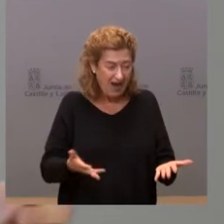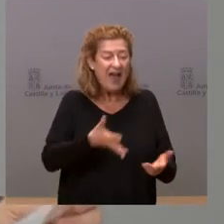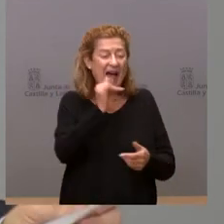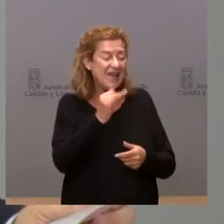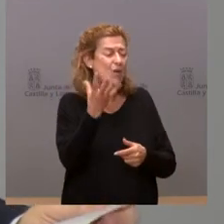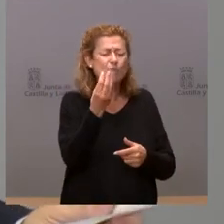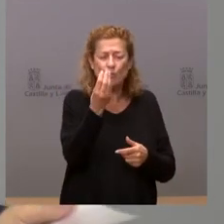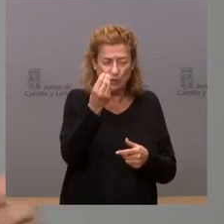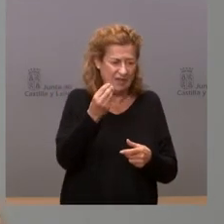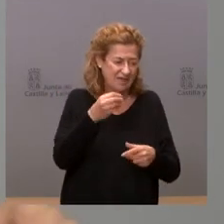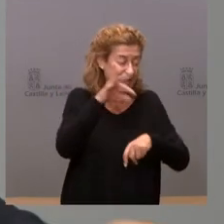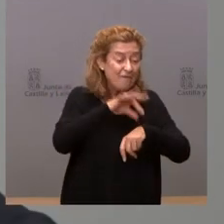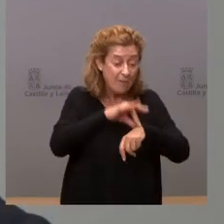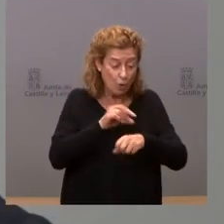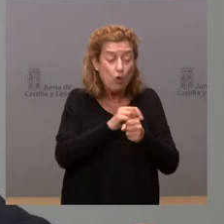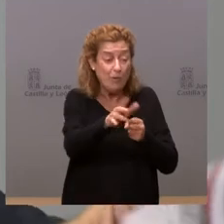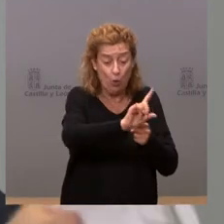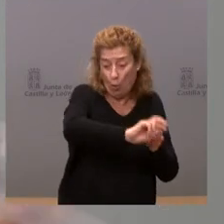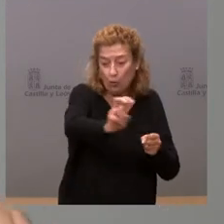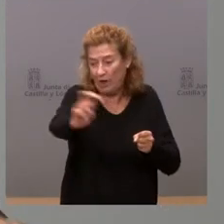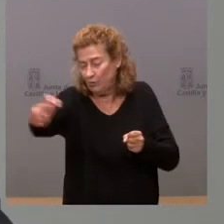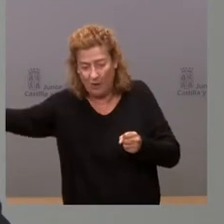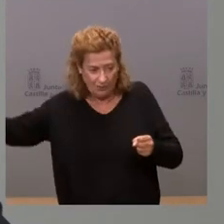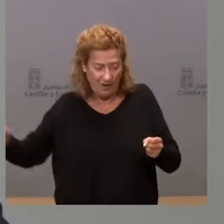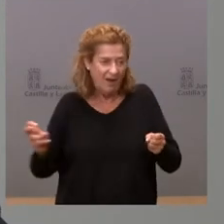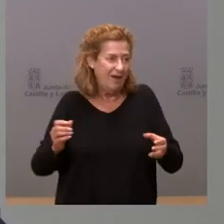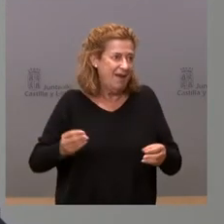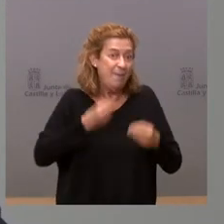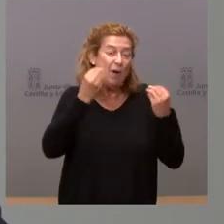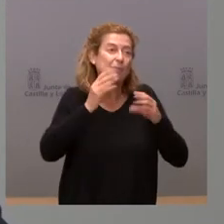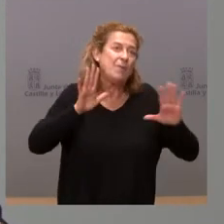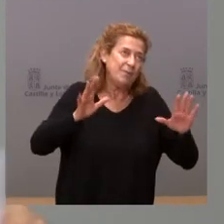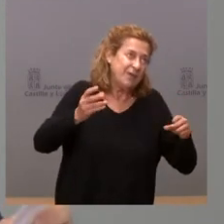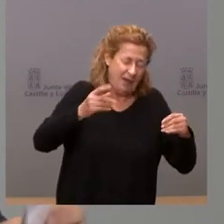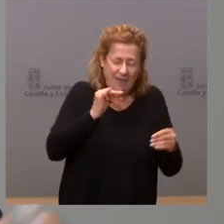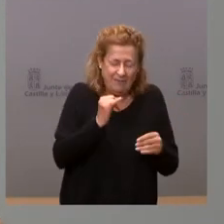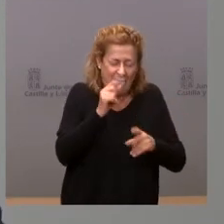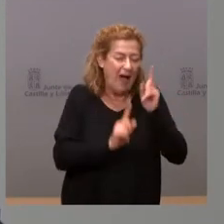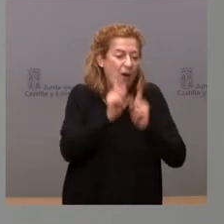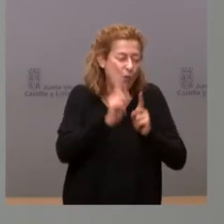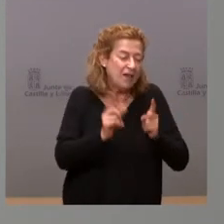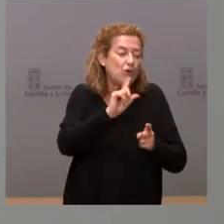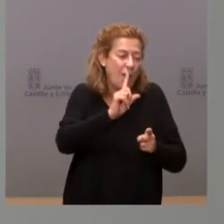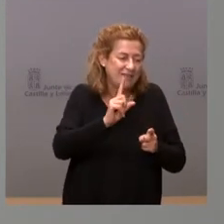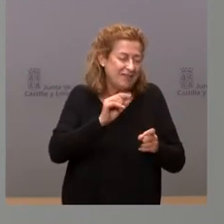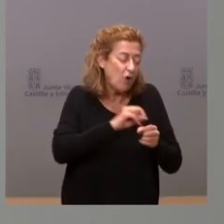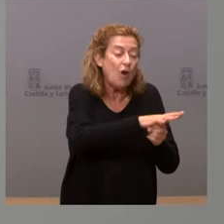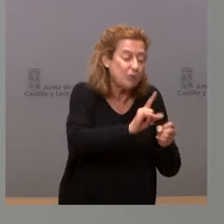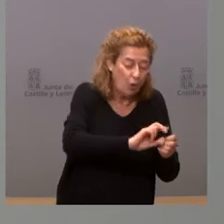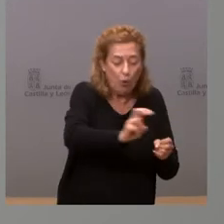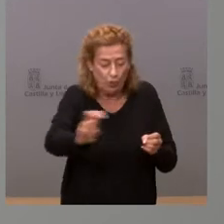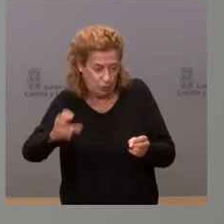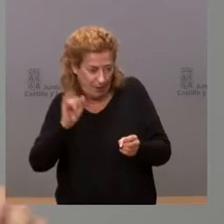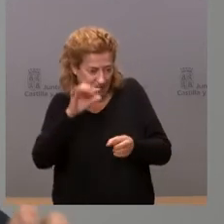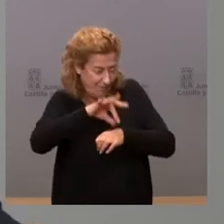mucha patología que no es cobijo afortunadamente vamos y afortunadamente hay mucha patología que no es kobe en nuestras nuestras ucis